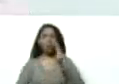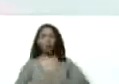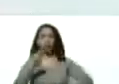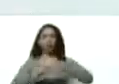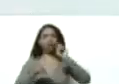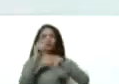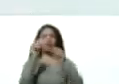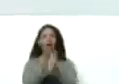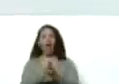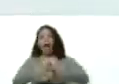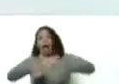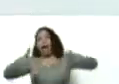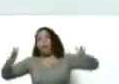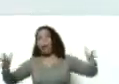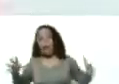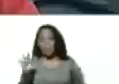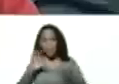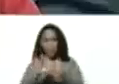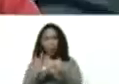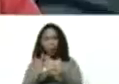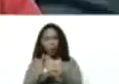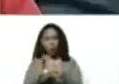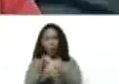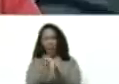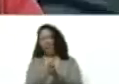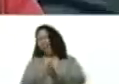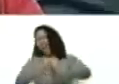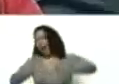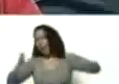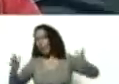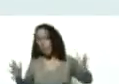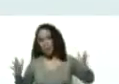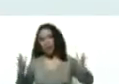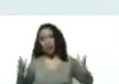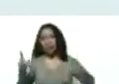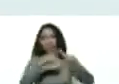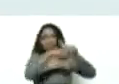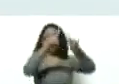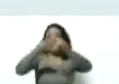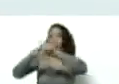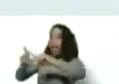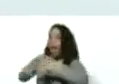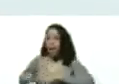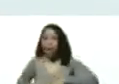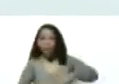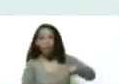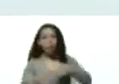de las amplias alianzas, amplias de distintos sectores